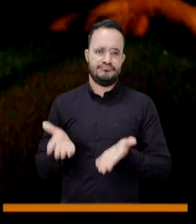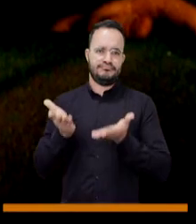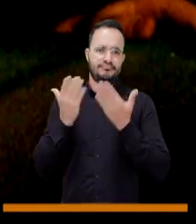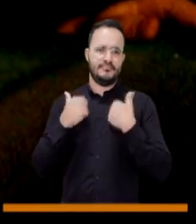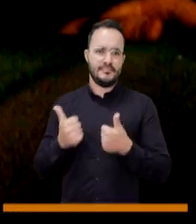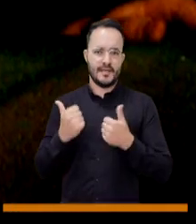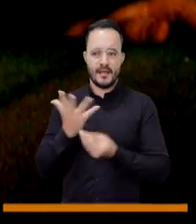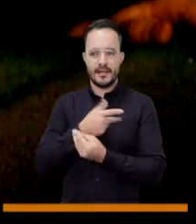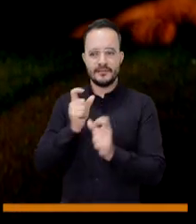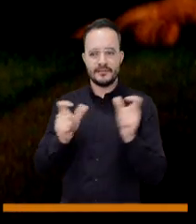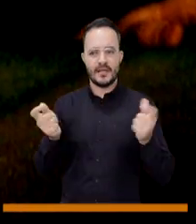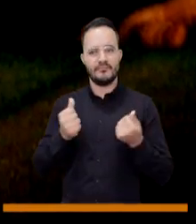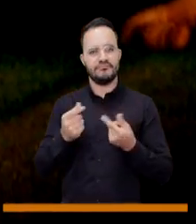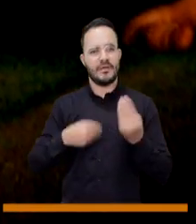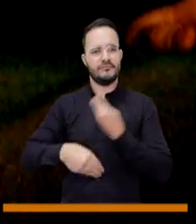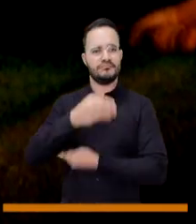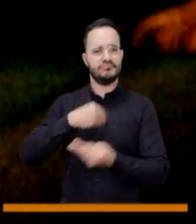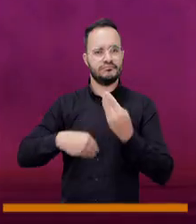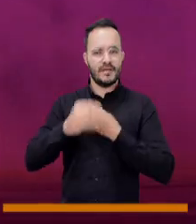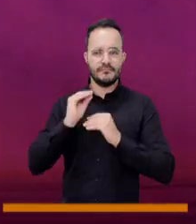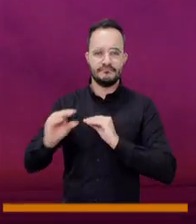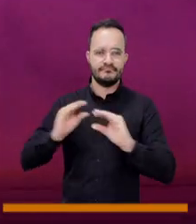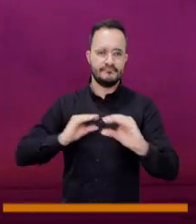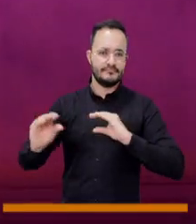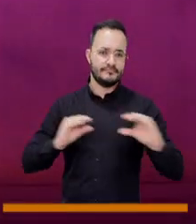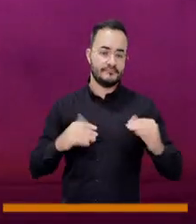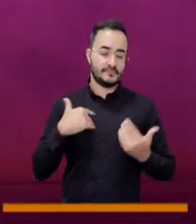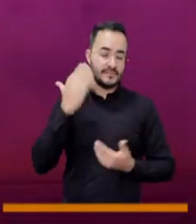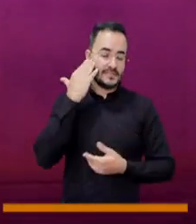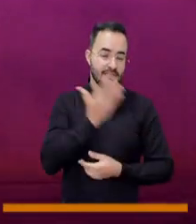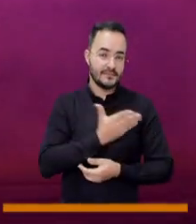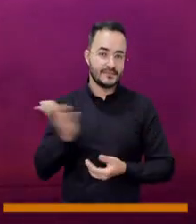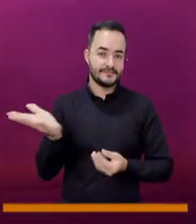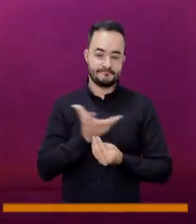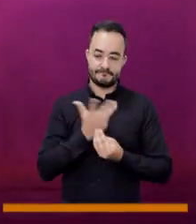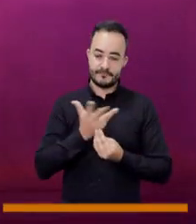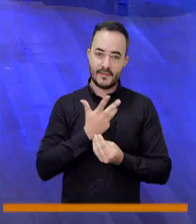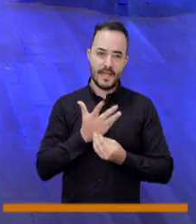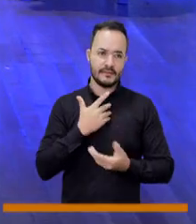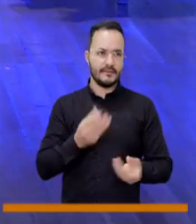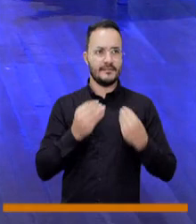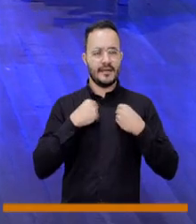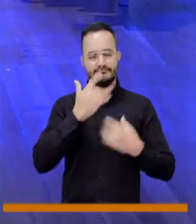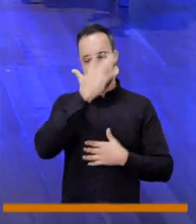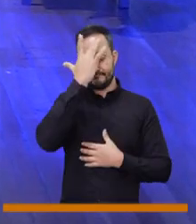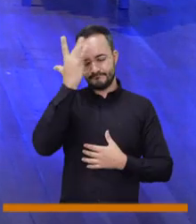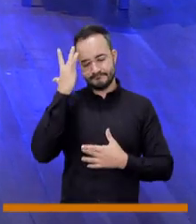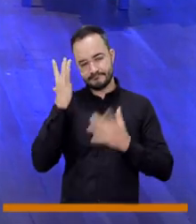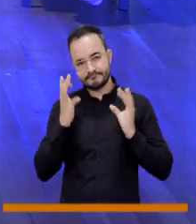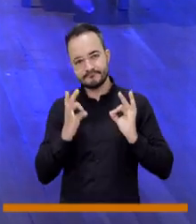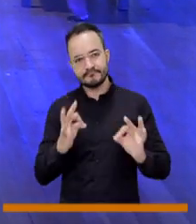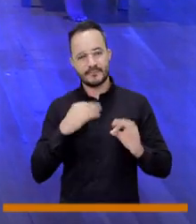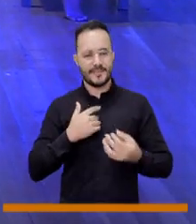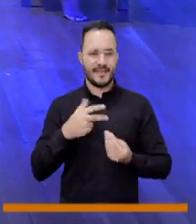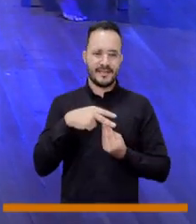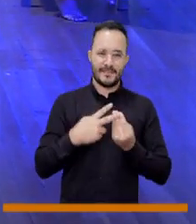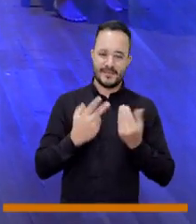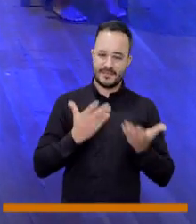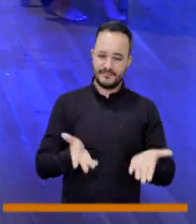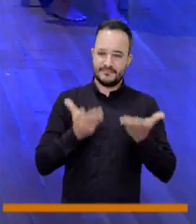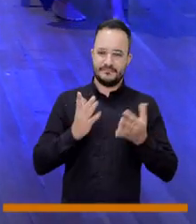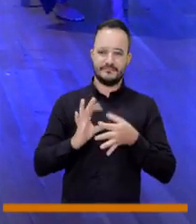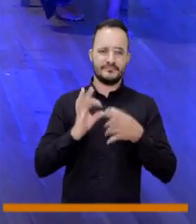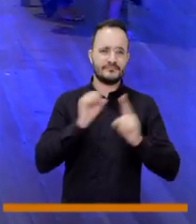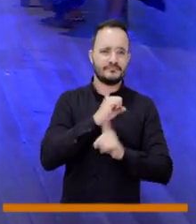permita invertir más en los artistas, pues teniendo en cuenta que el arte es uno de los factores protectores de la salud mental, es